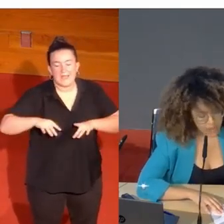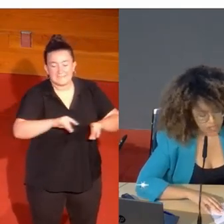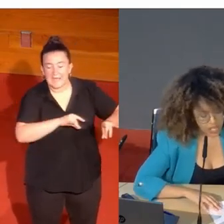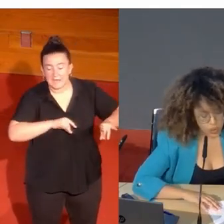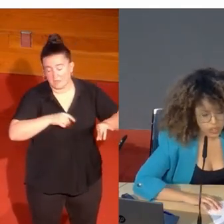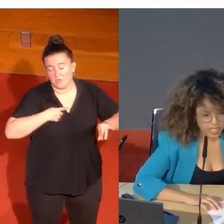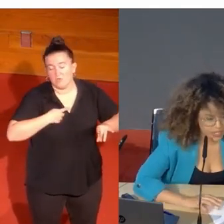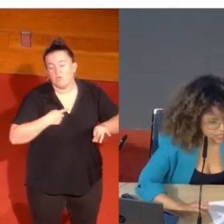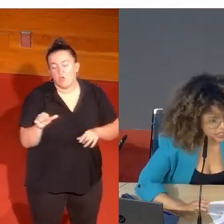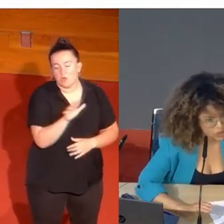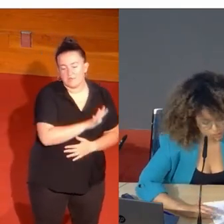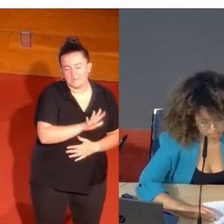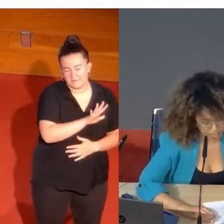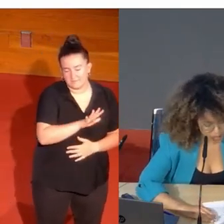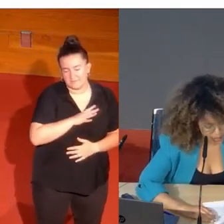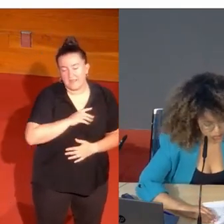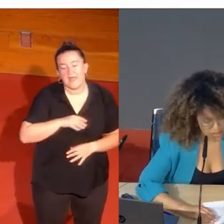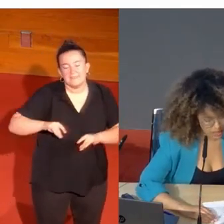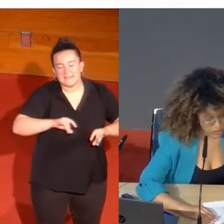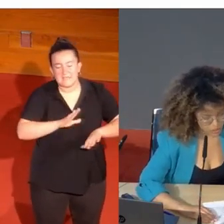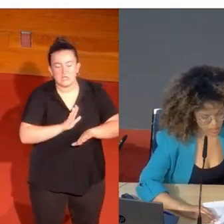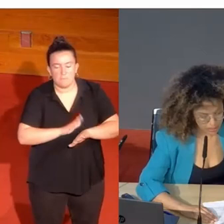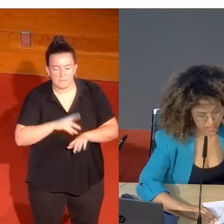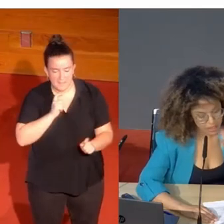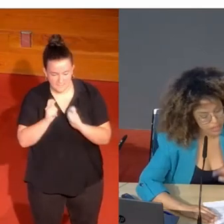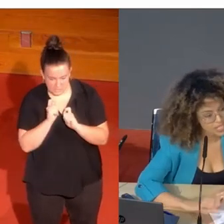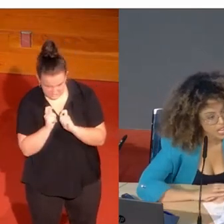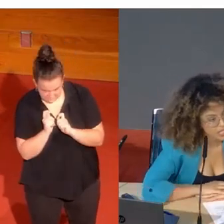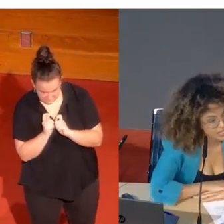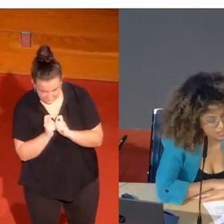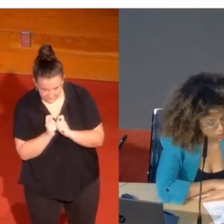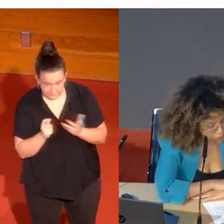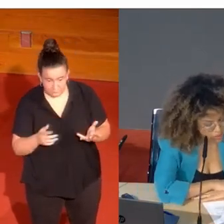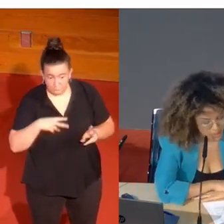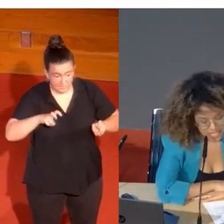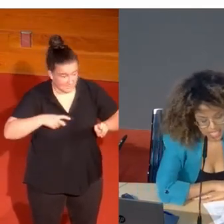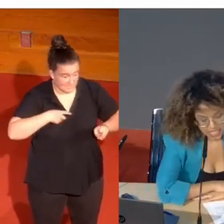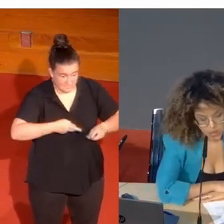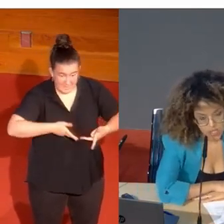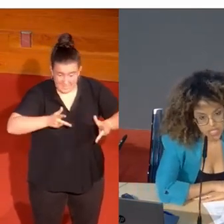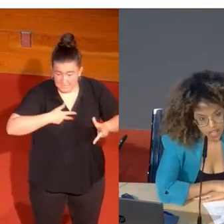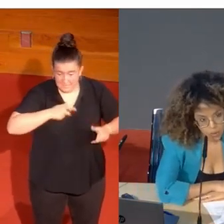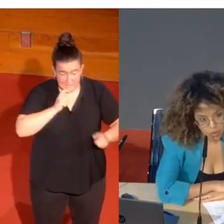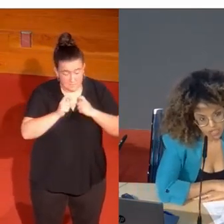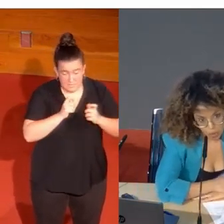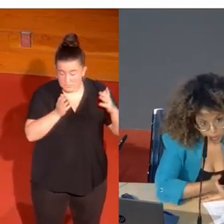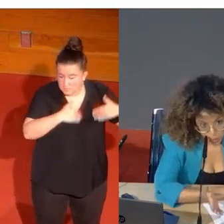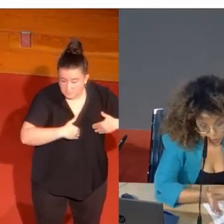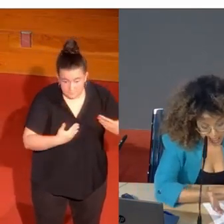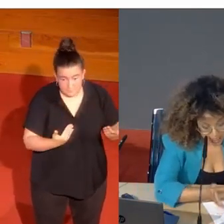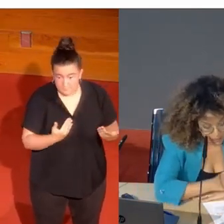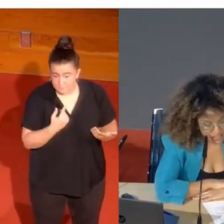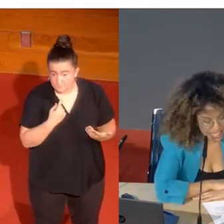periodismo es un gran Trabajo de investigación eh sobre la libertad de prensa en el territorio que es considerado pues